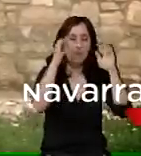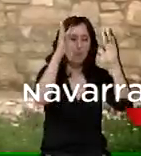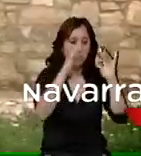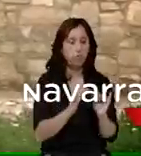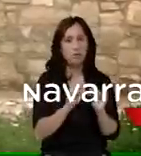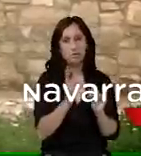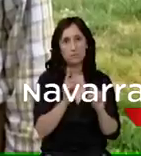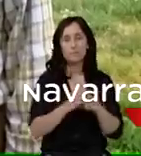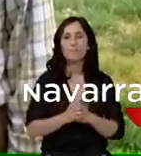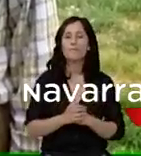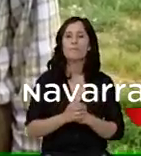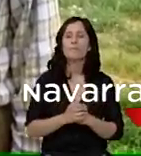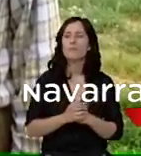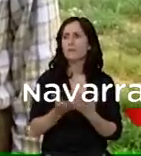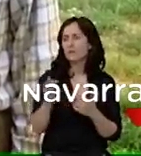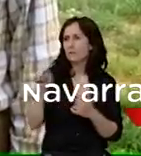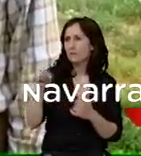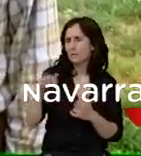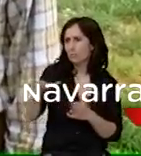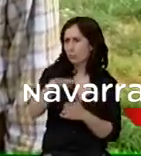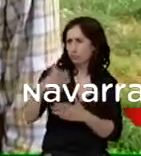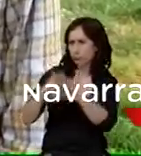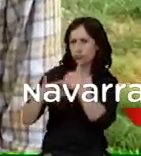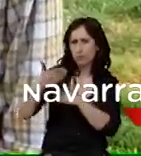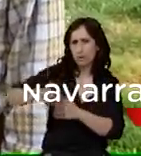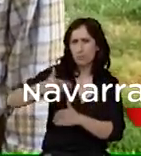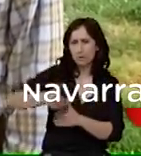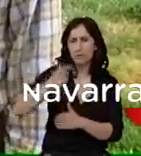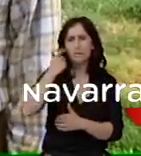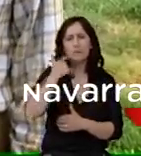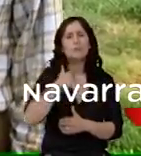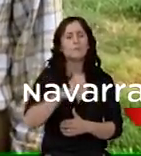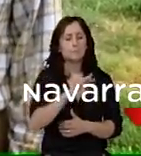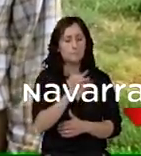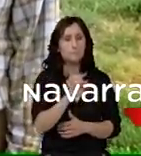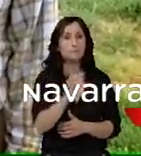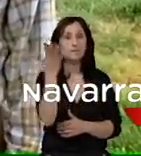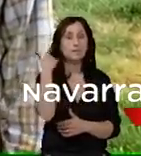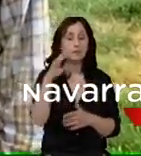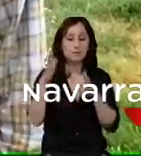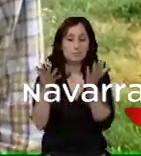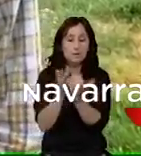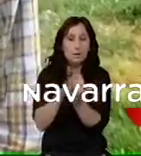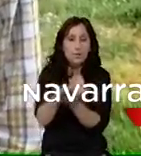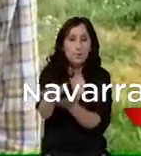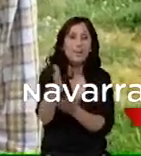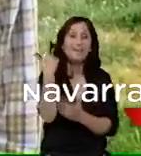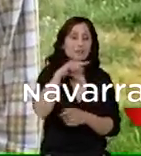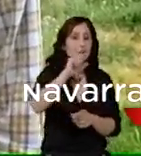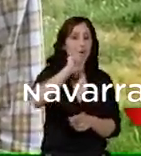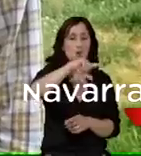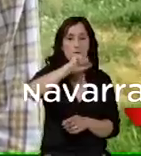Javier, el aceite aquí fue muy importante, ¿no? Exactamente. Antes de la zona de regadío, lo que había eran olivos.